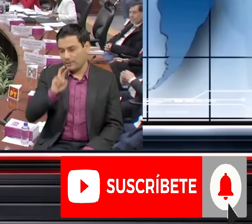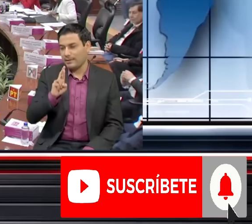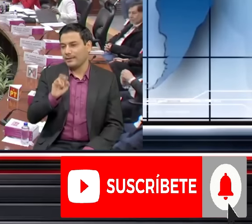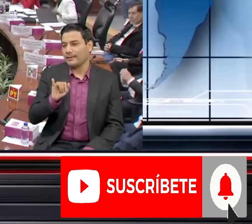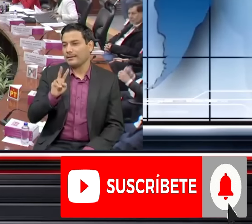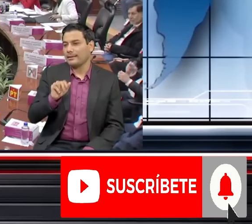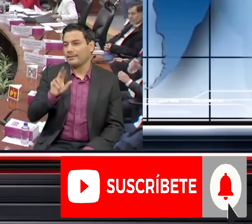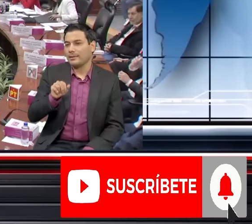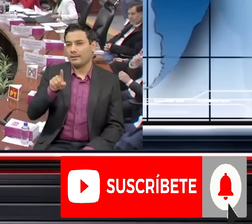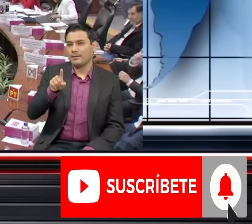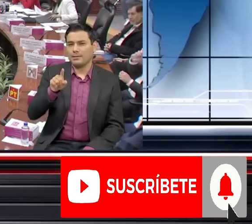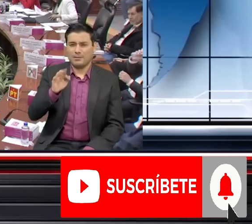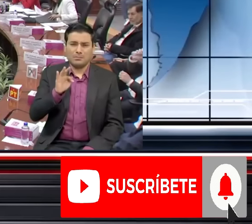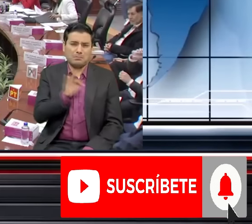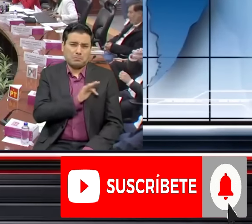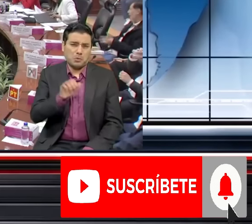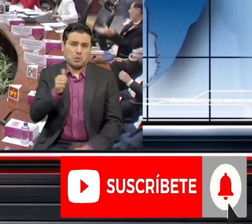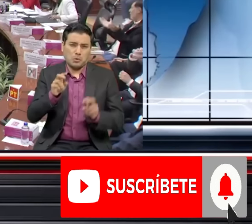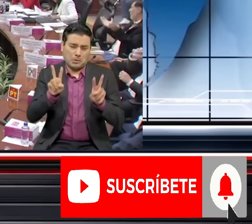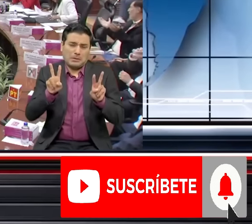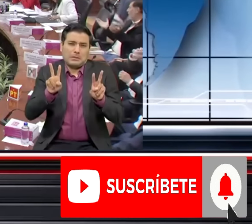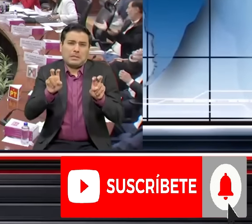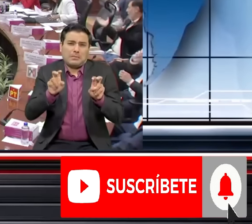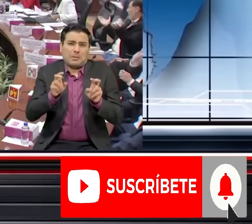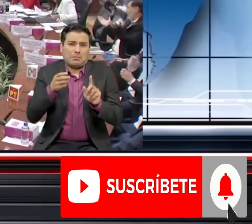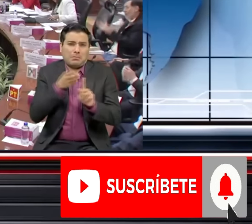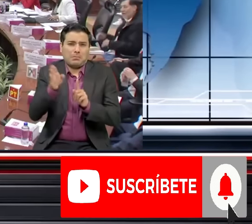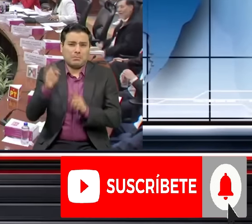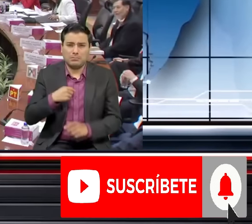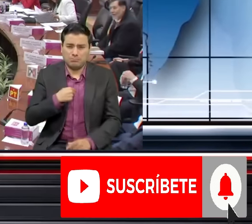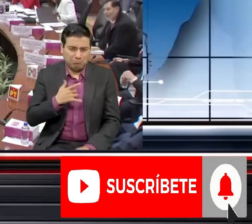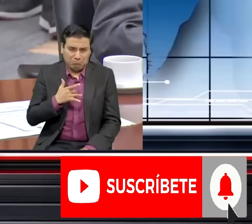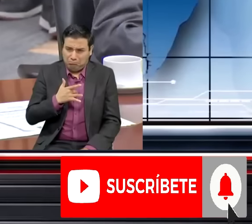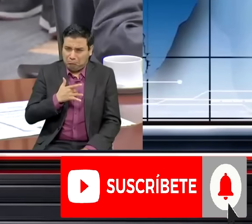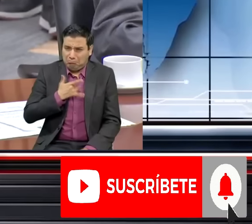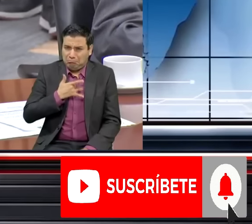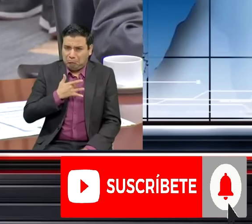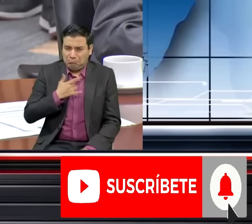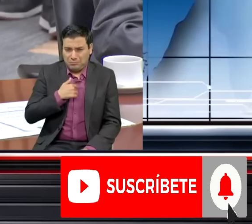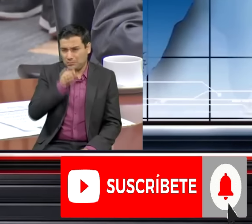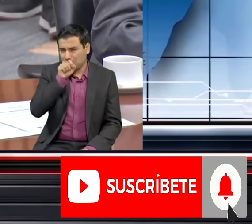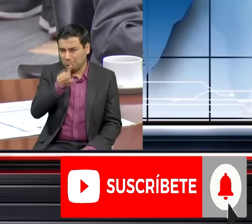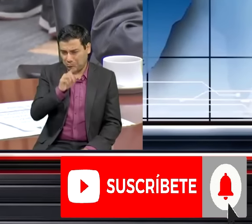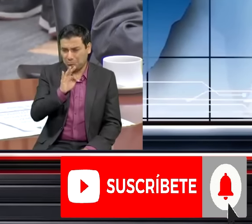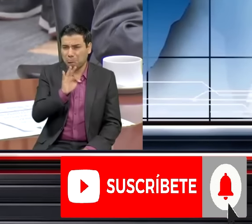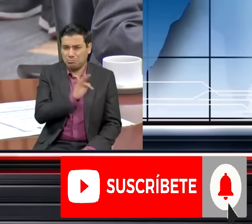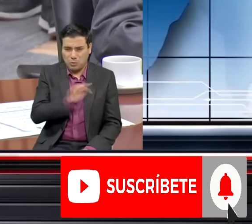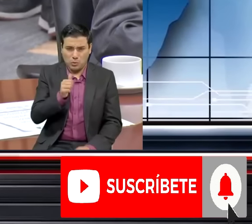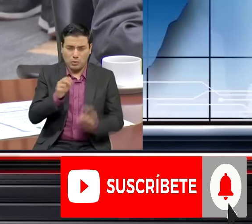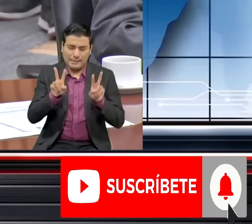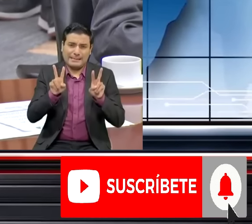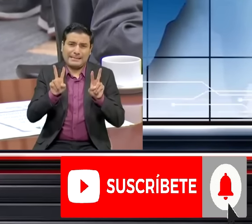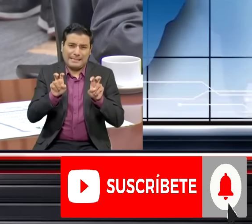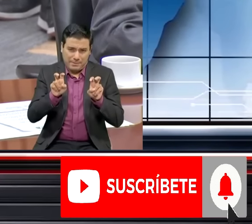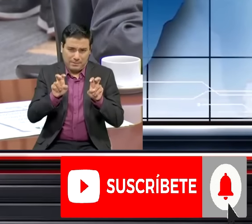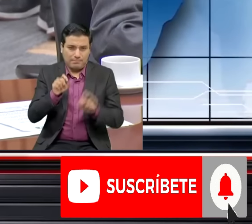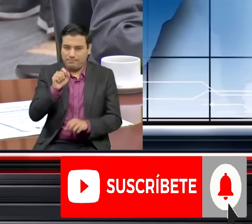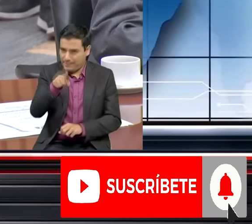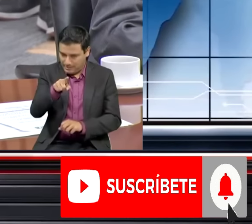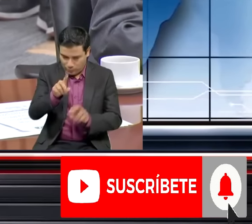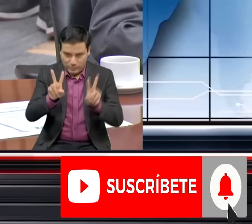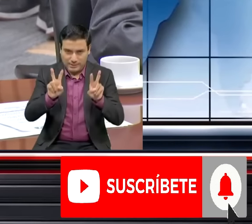inauguró el poder hablar de otros temas en esta ronda, entonces me siento con el legítimo derecho de hacer lo mismo, para referirme a ese